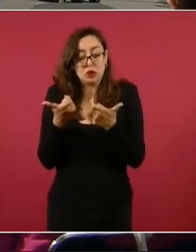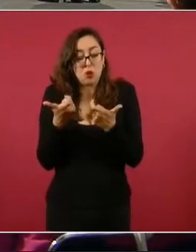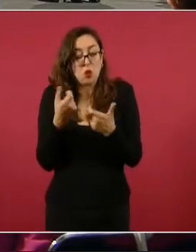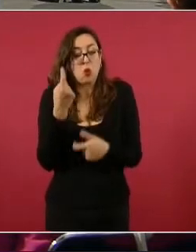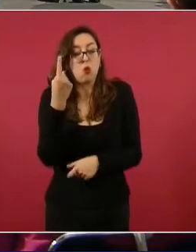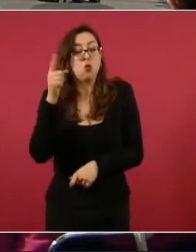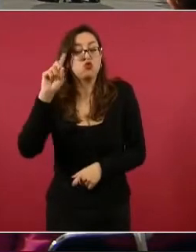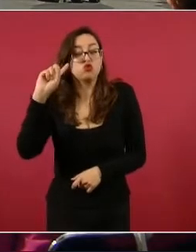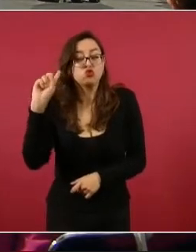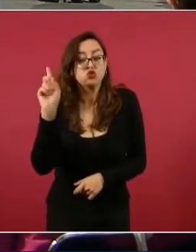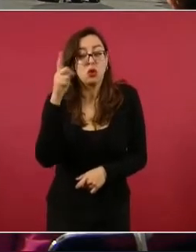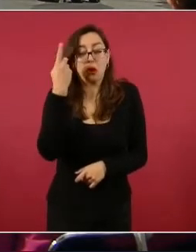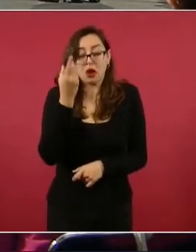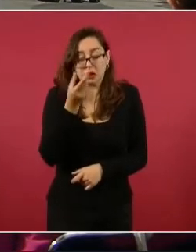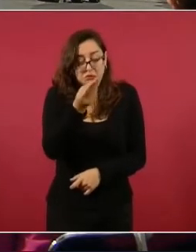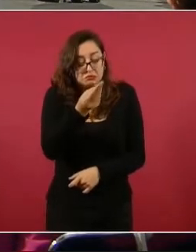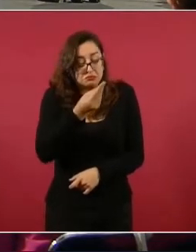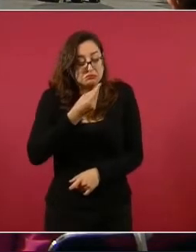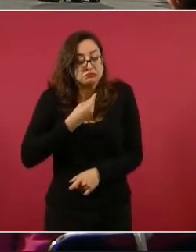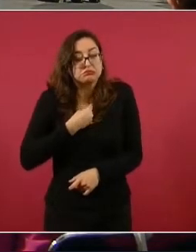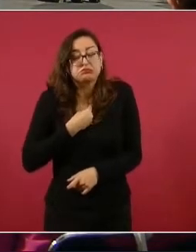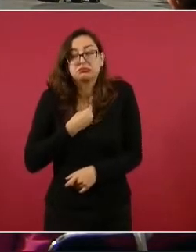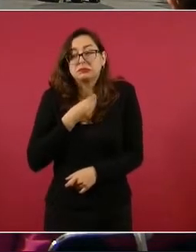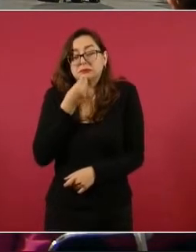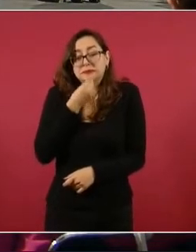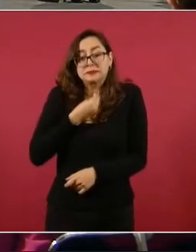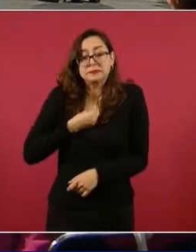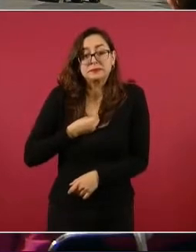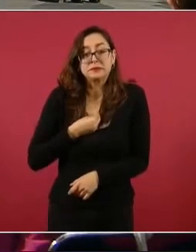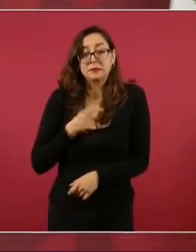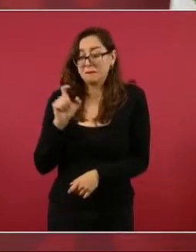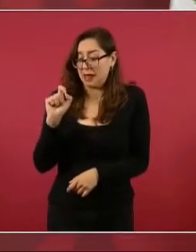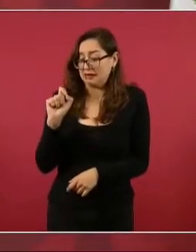vieron muchos.